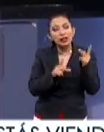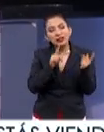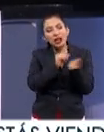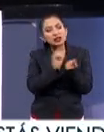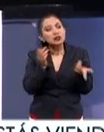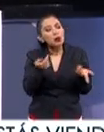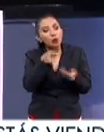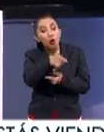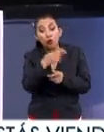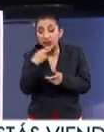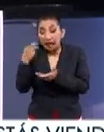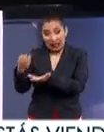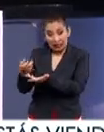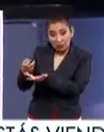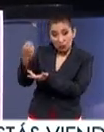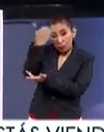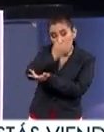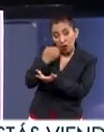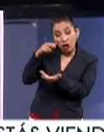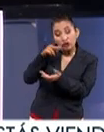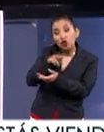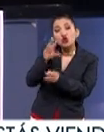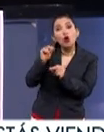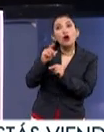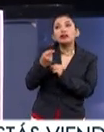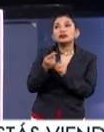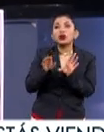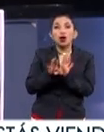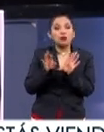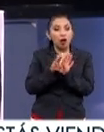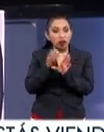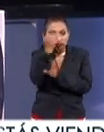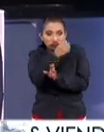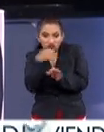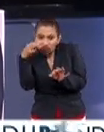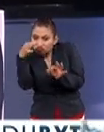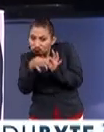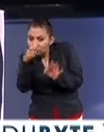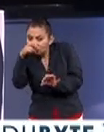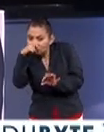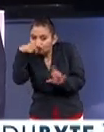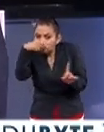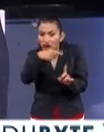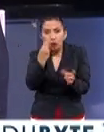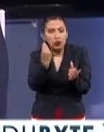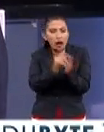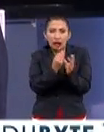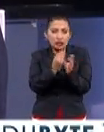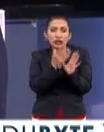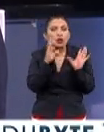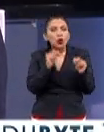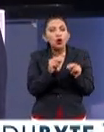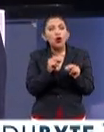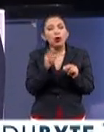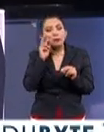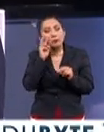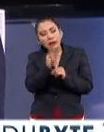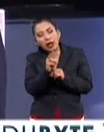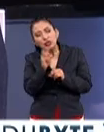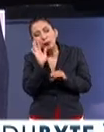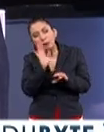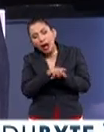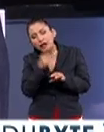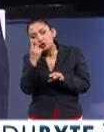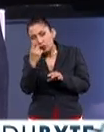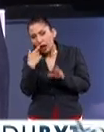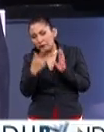ellos acerca de que la utilidad de estos instrumentos no es tanto como tener un diagnóstico a partir de una sola clase, sino que viendo sobre todo más